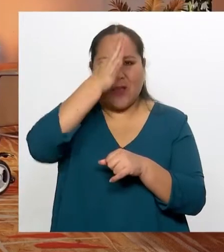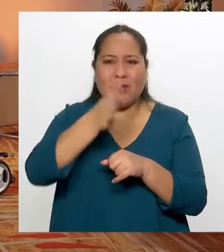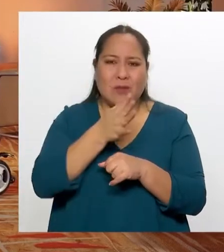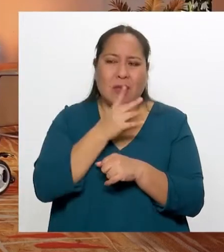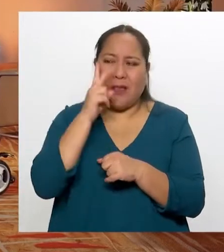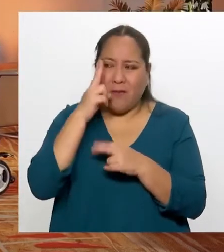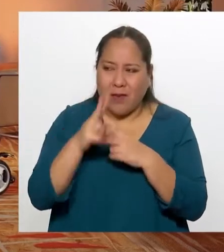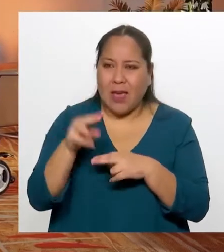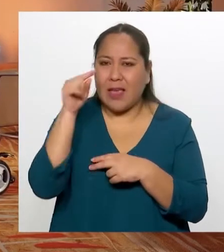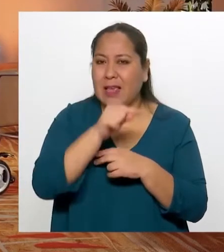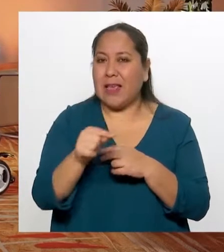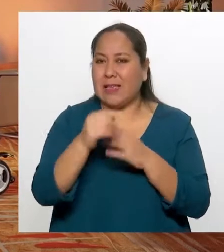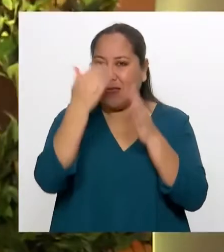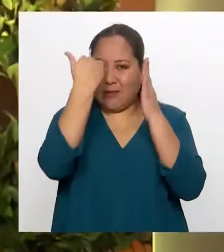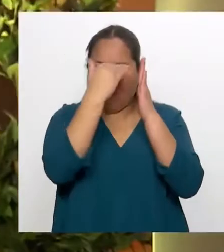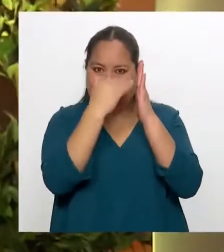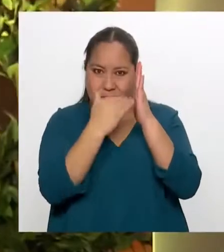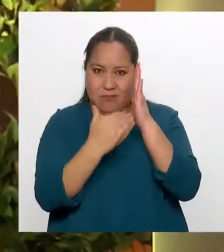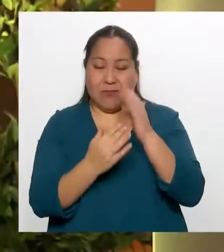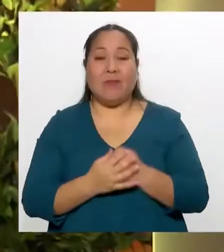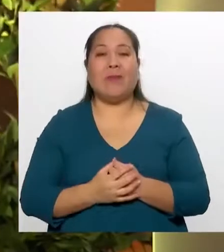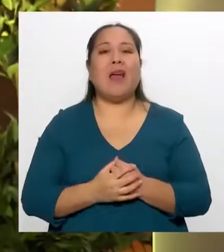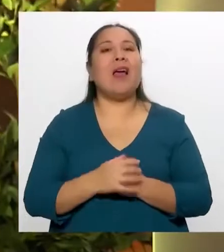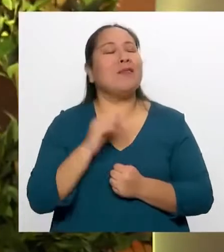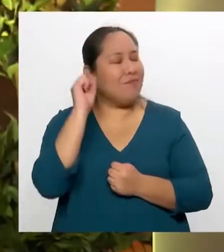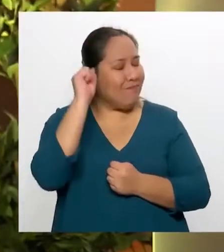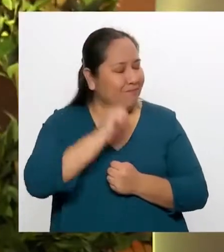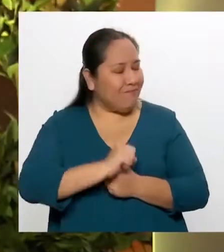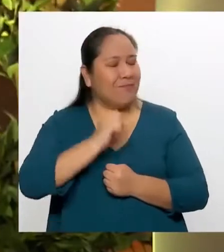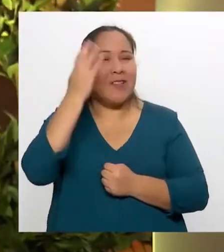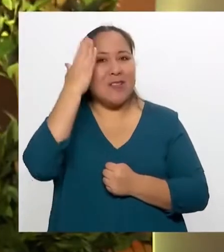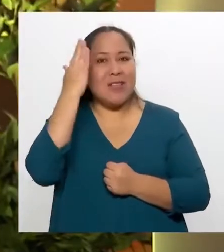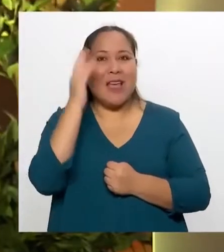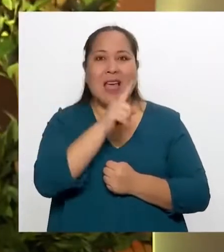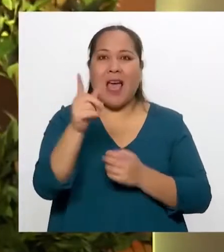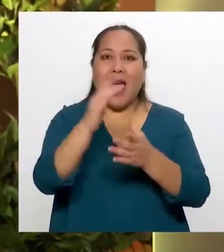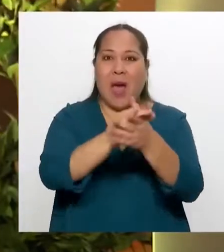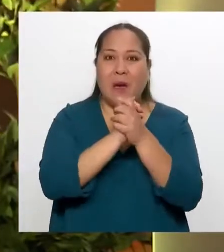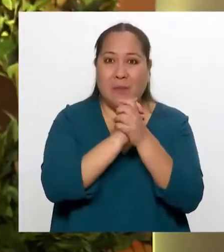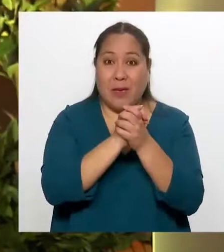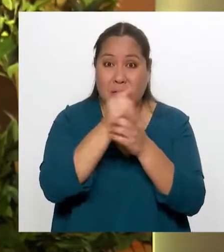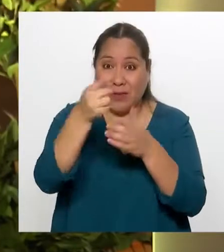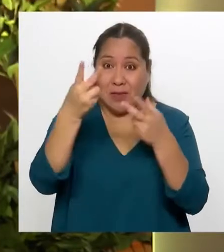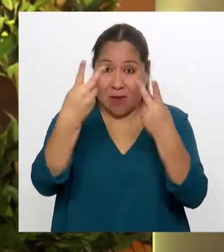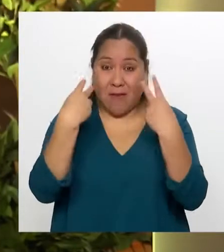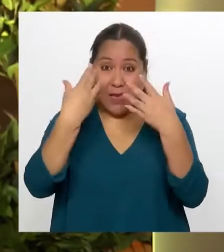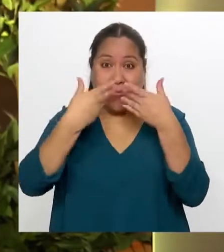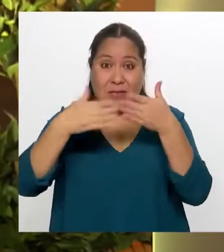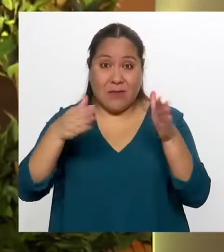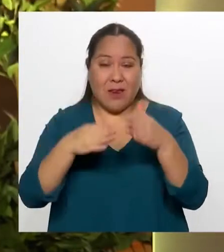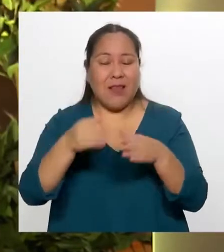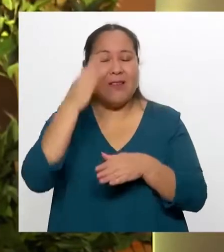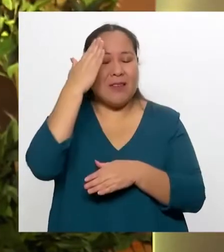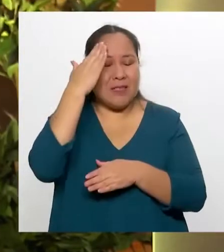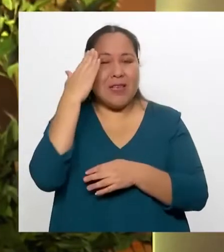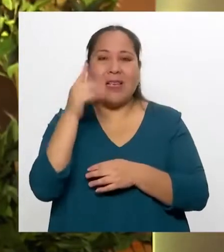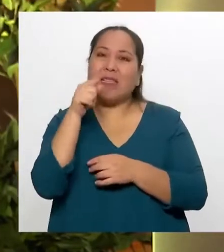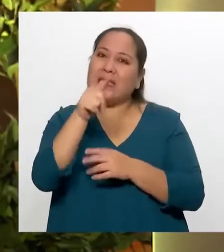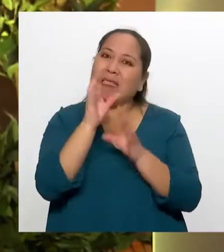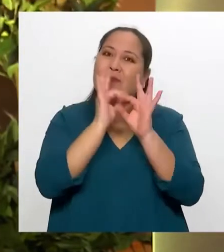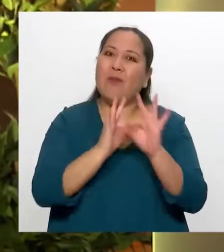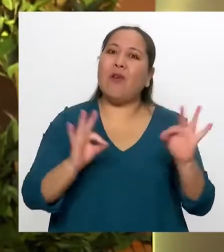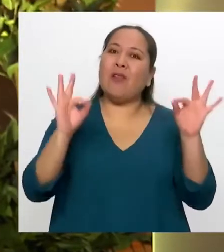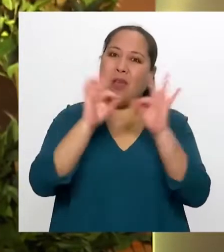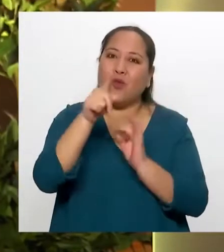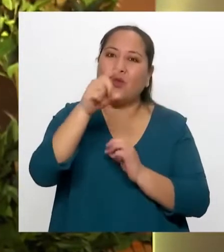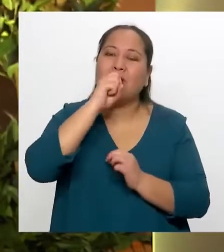detalles. Qué bueno, yo sé que nuestros amigos que están siempre en sintonía de Sin Barreras van a tomarlo en cuenta. Y es muy importante,